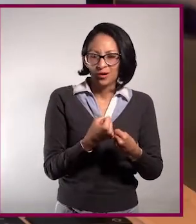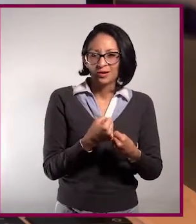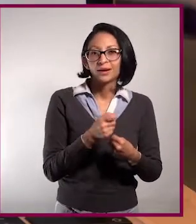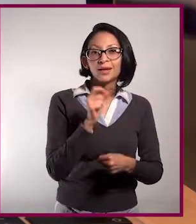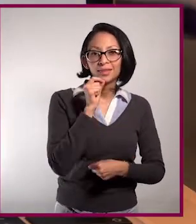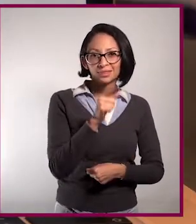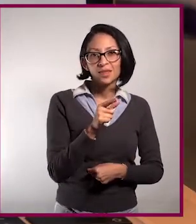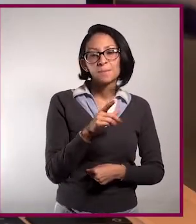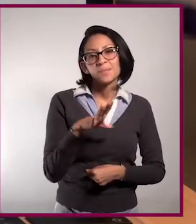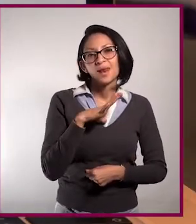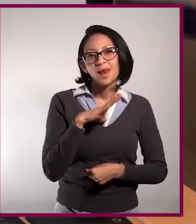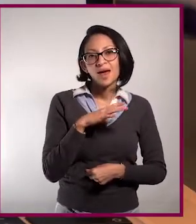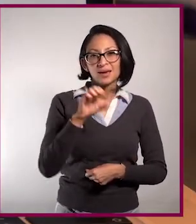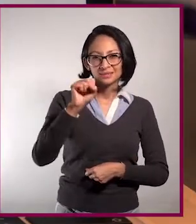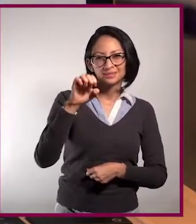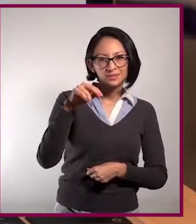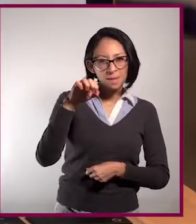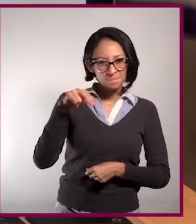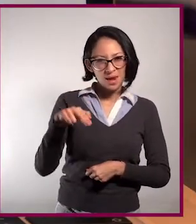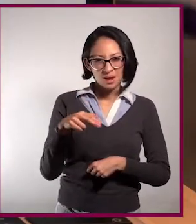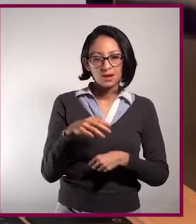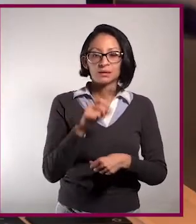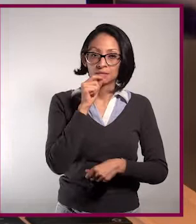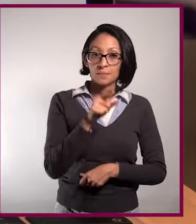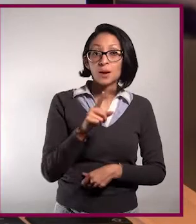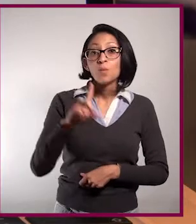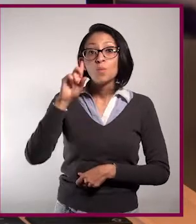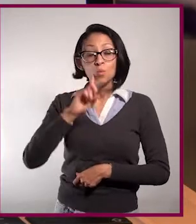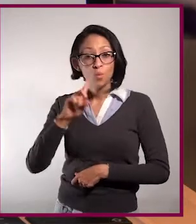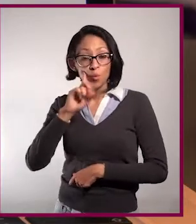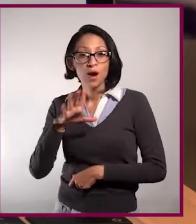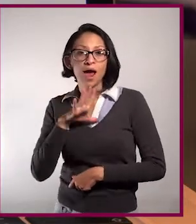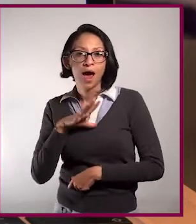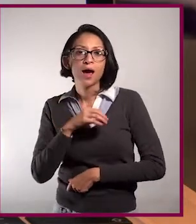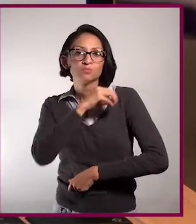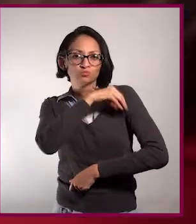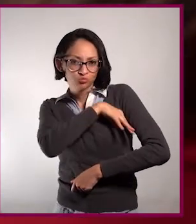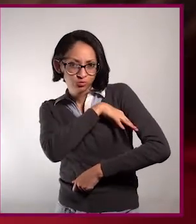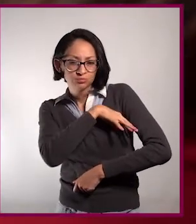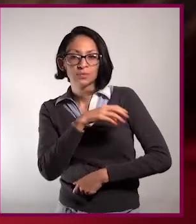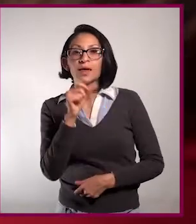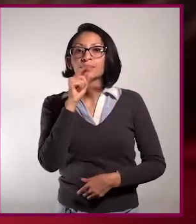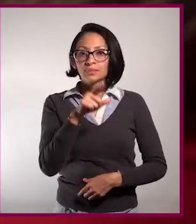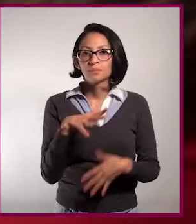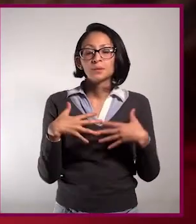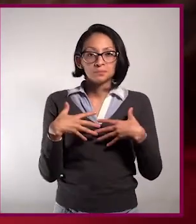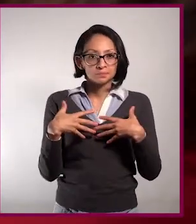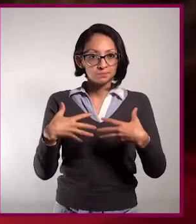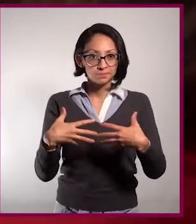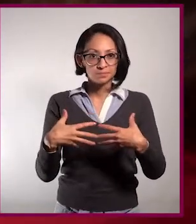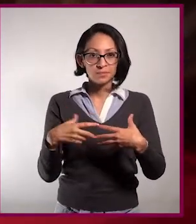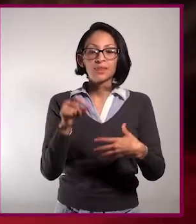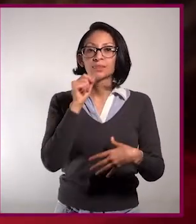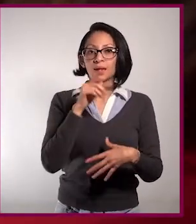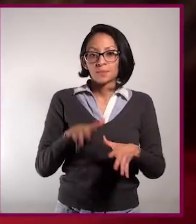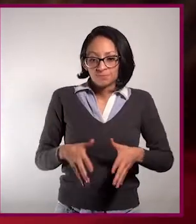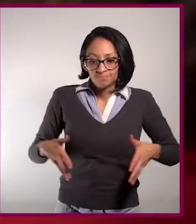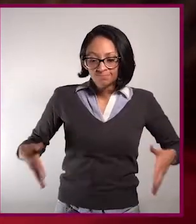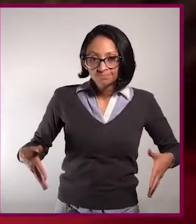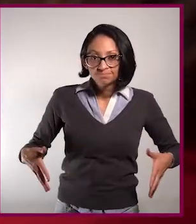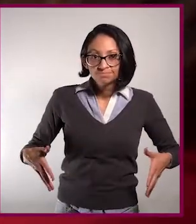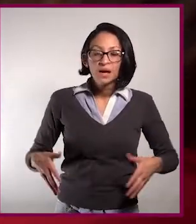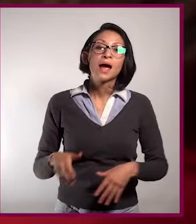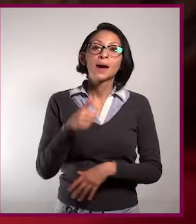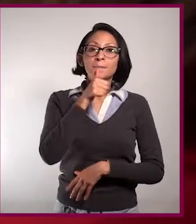la capacidad de eyacular. A las niñas les crece el vello en las axilas y en la zona púbica, se les desarrollan los senos, les crecen las caderas,